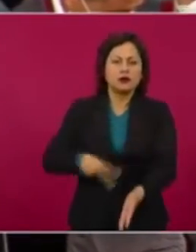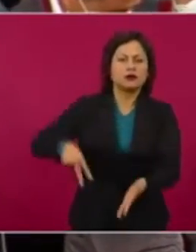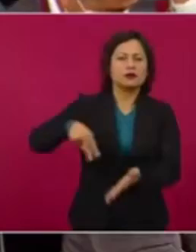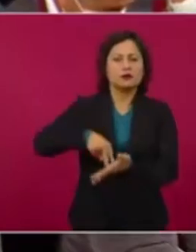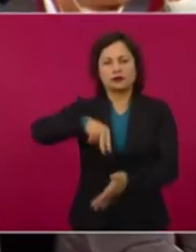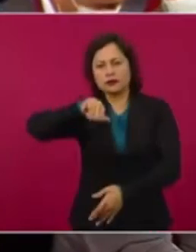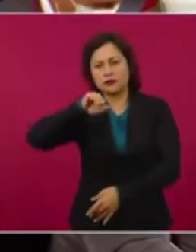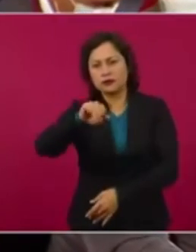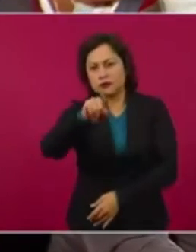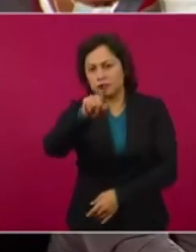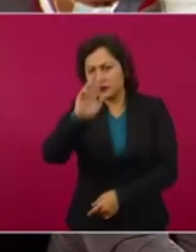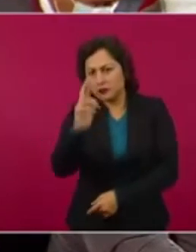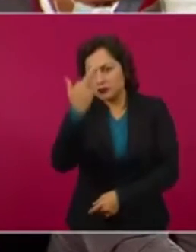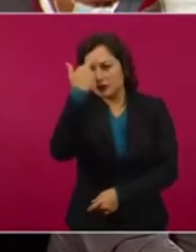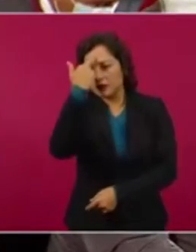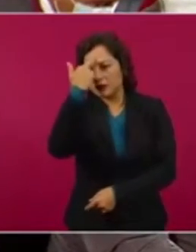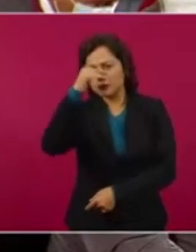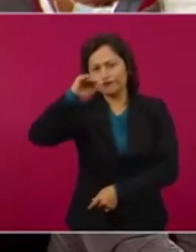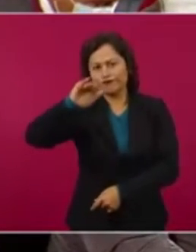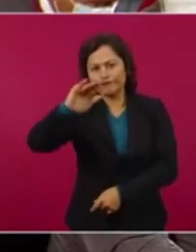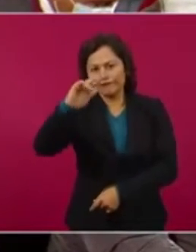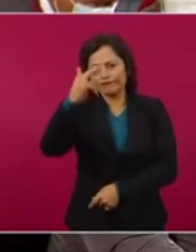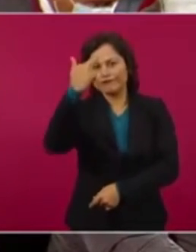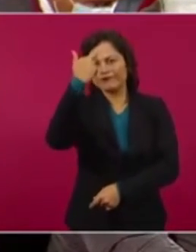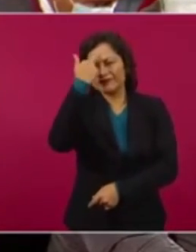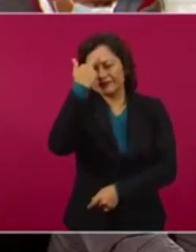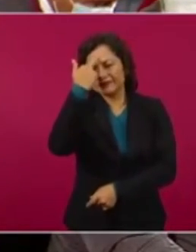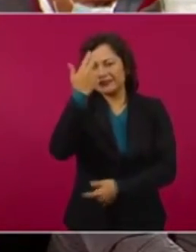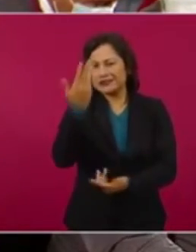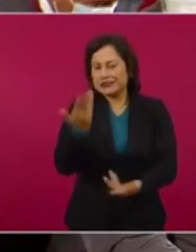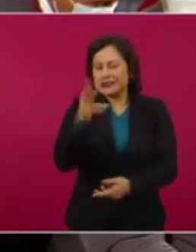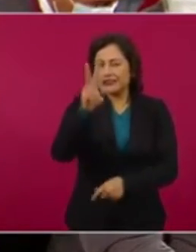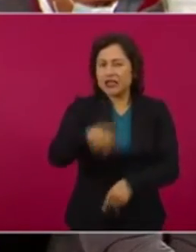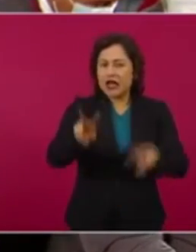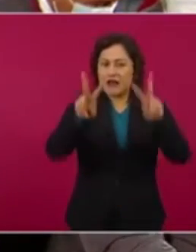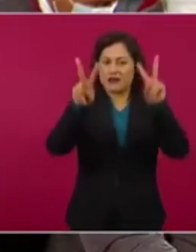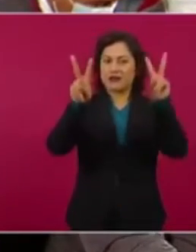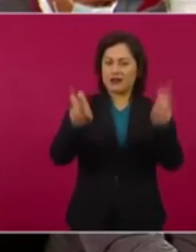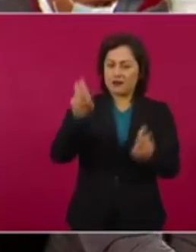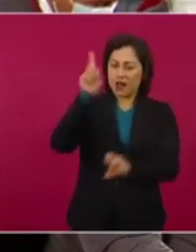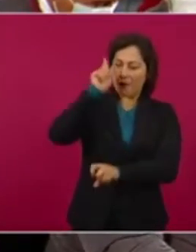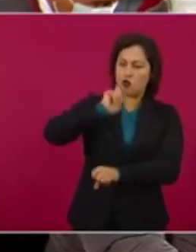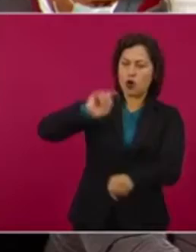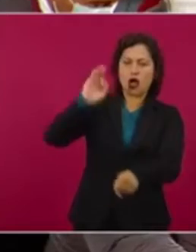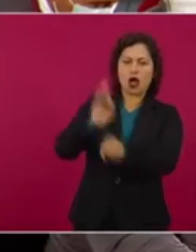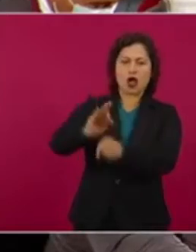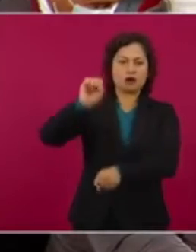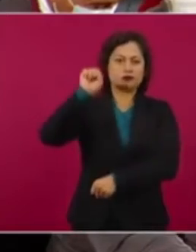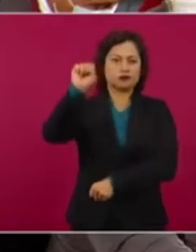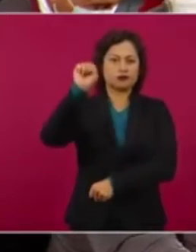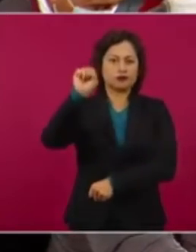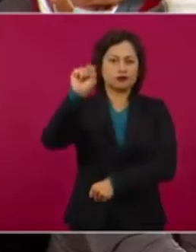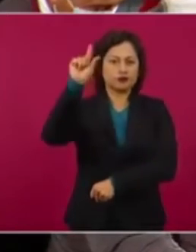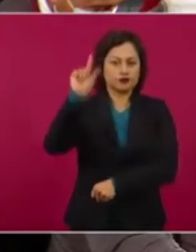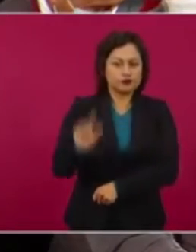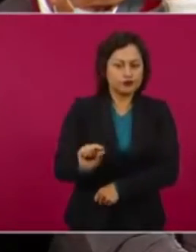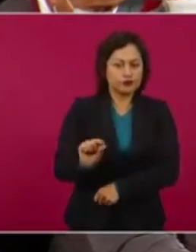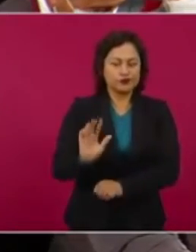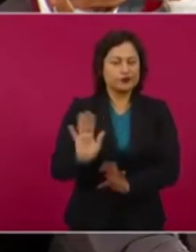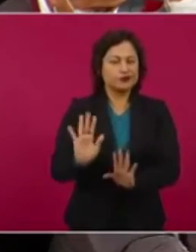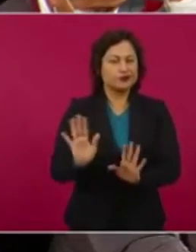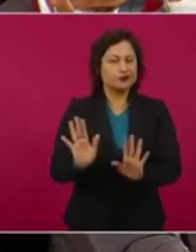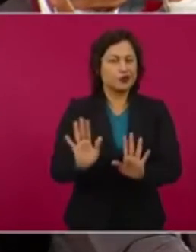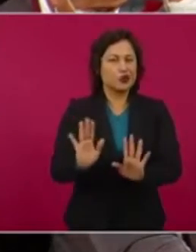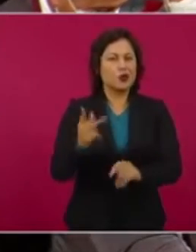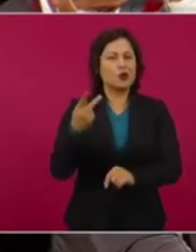minimizado el tema, no de las feministas, porque a mí eso no es mi tema, sino de las víctimas, de las